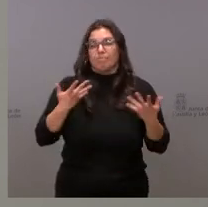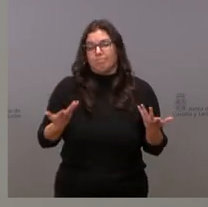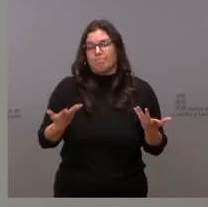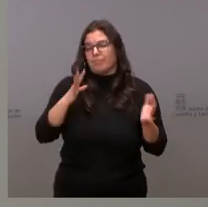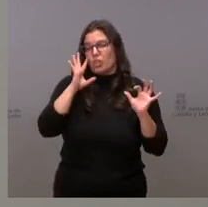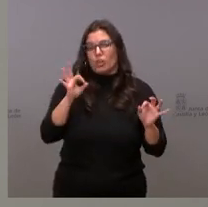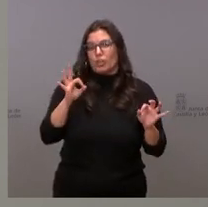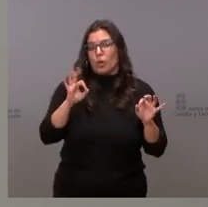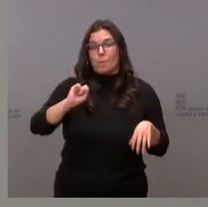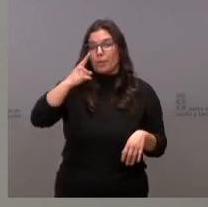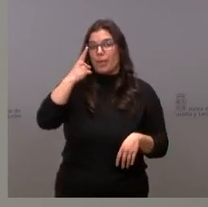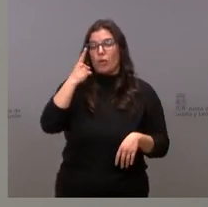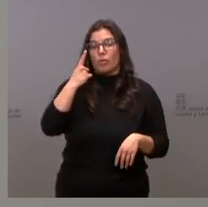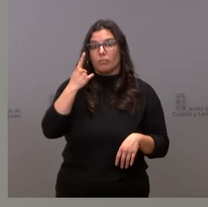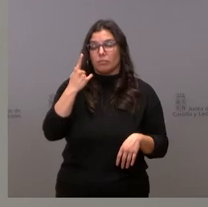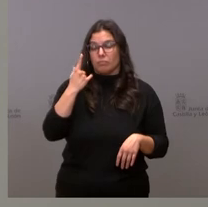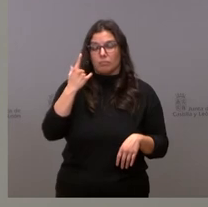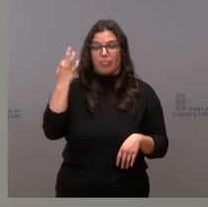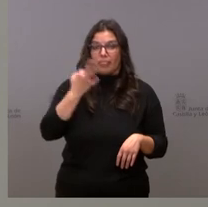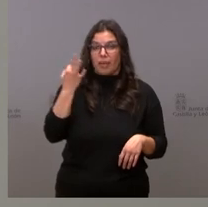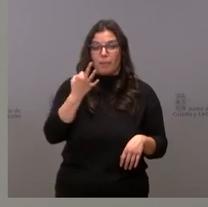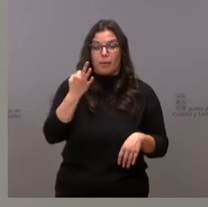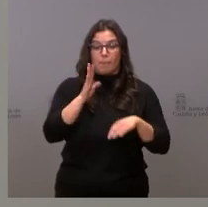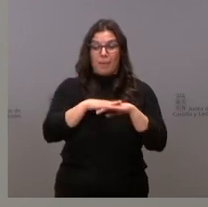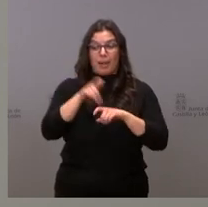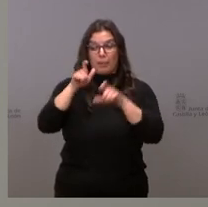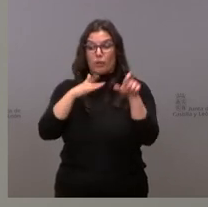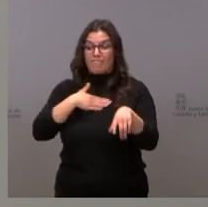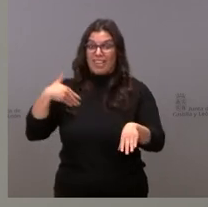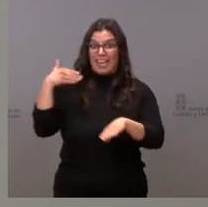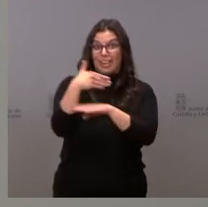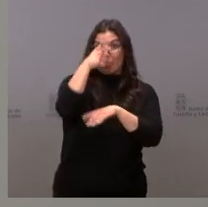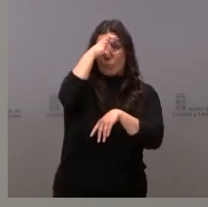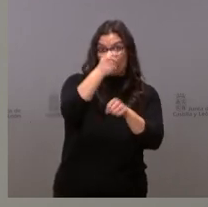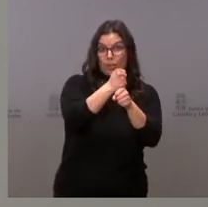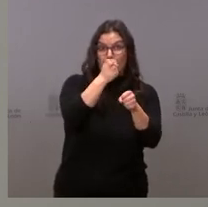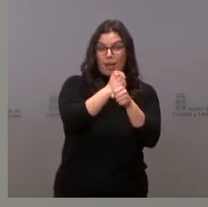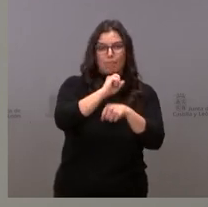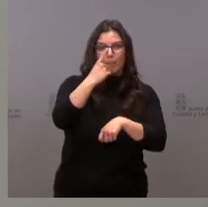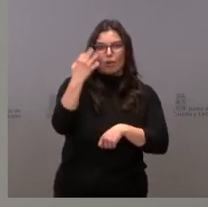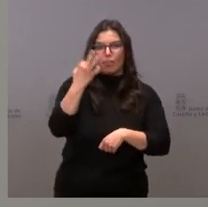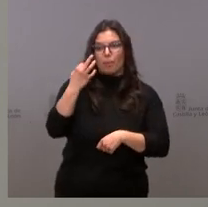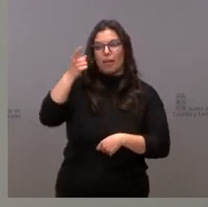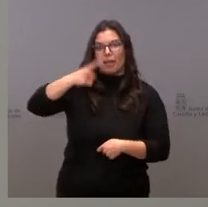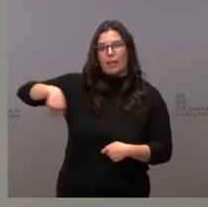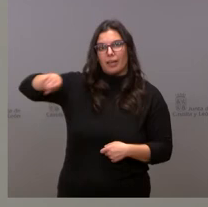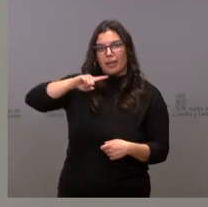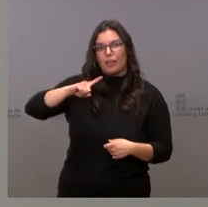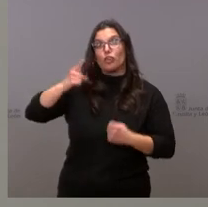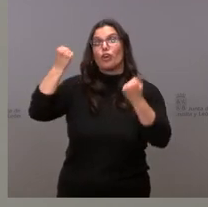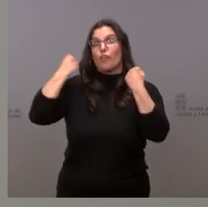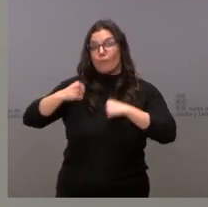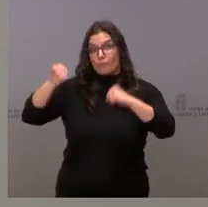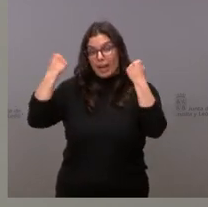lo primero que tenemos que hacer para hacer atractiva la sanidad rural es que nuestros residentes cumplan parte de su formación